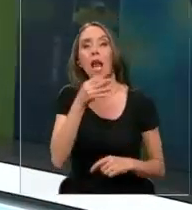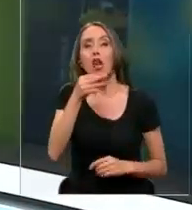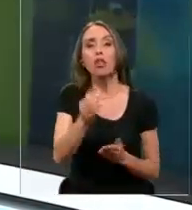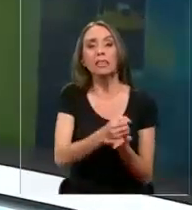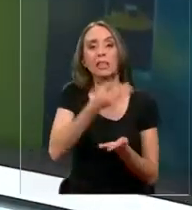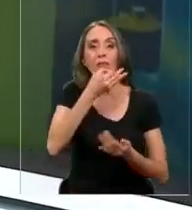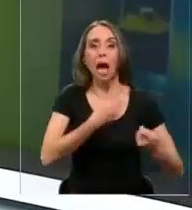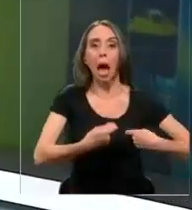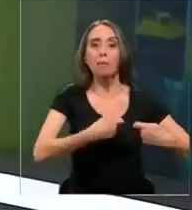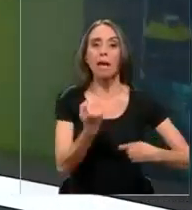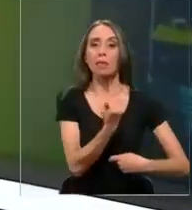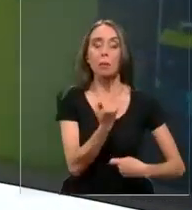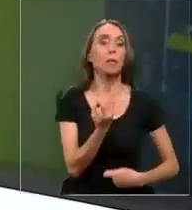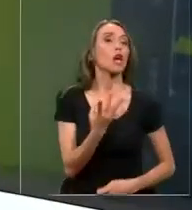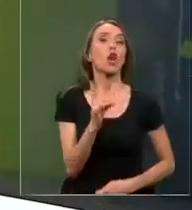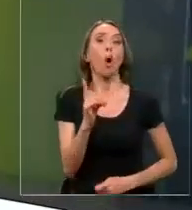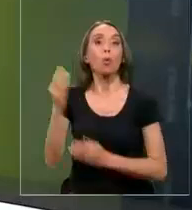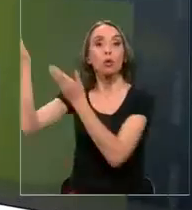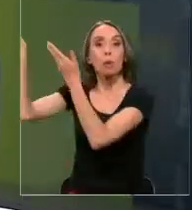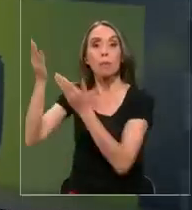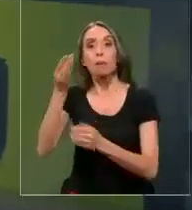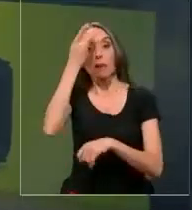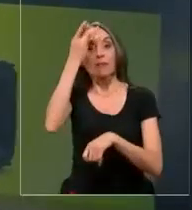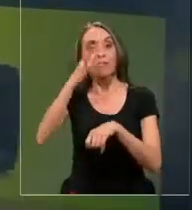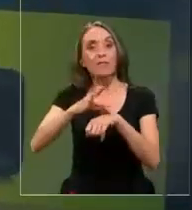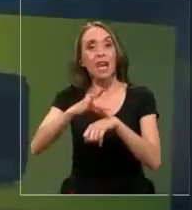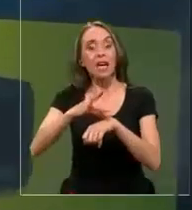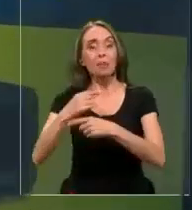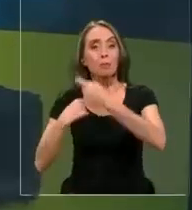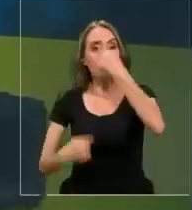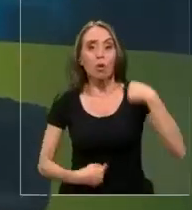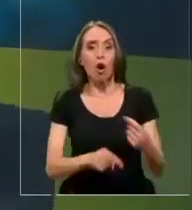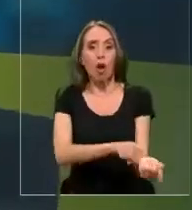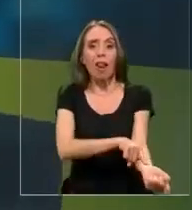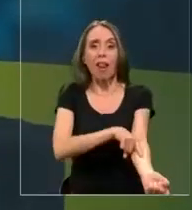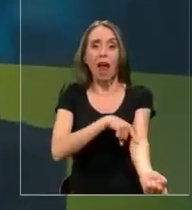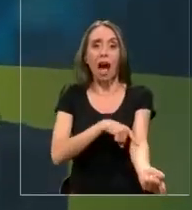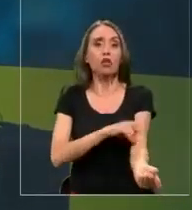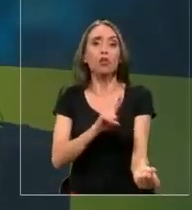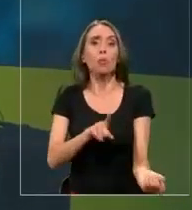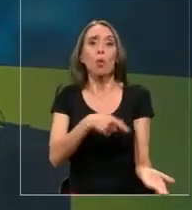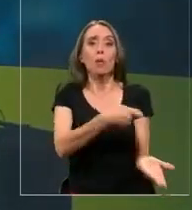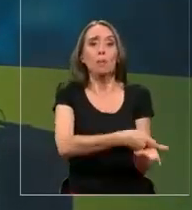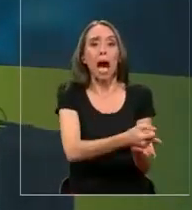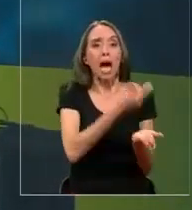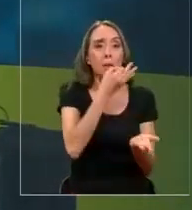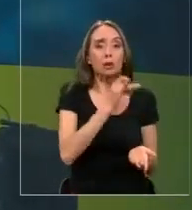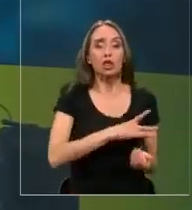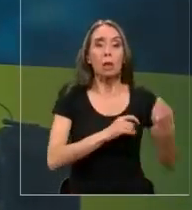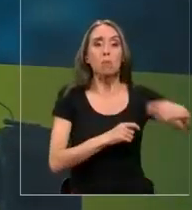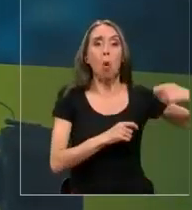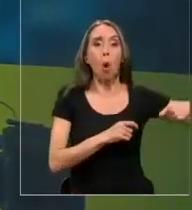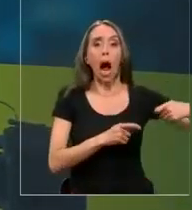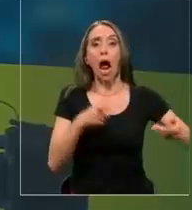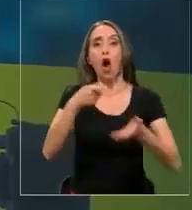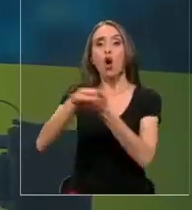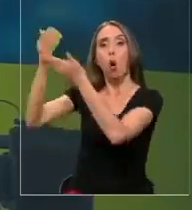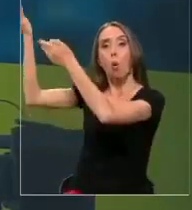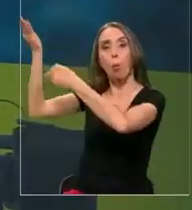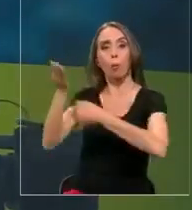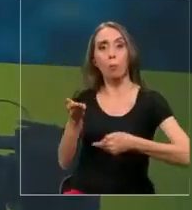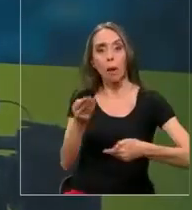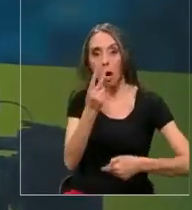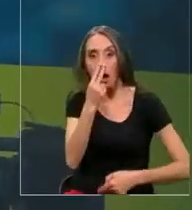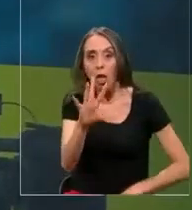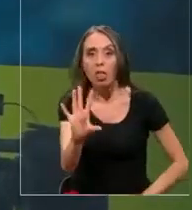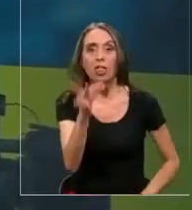en la única salida para enfermos crónicos que no pueden costear sus remedios en chile una salida que deja además al descubierto